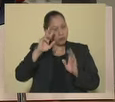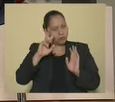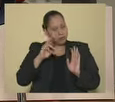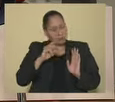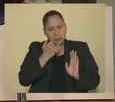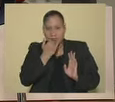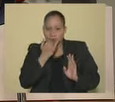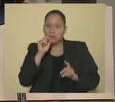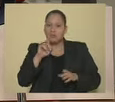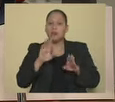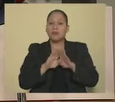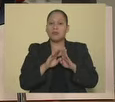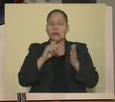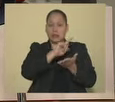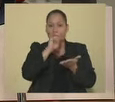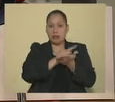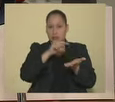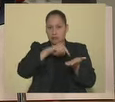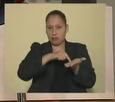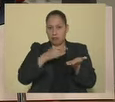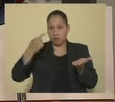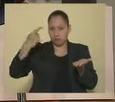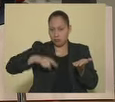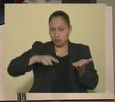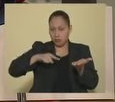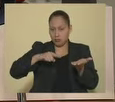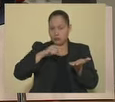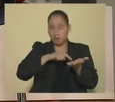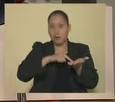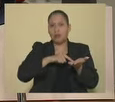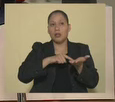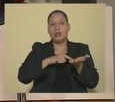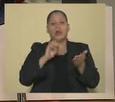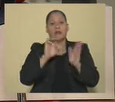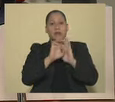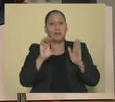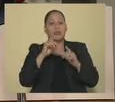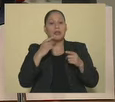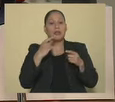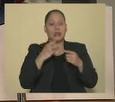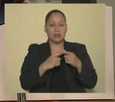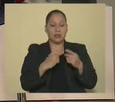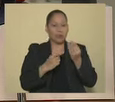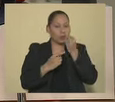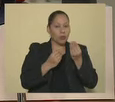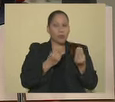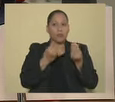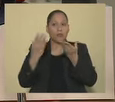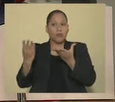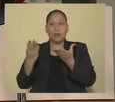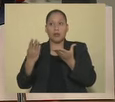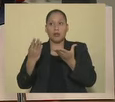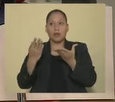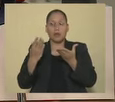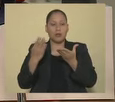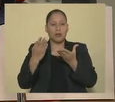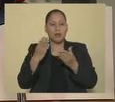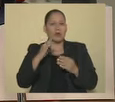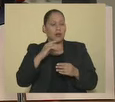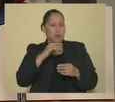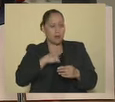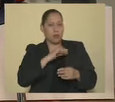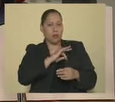personal. El Código Civil dice que quien otorga alimentos tiene a su vez derecho de